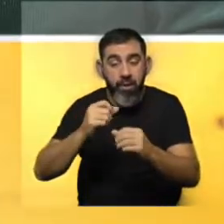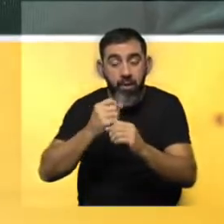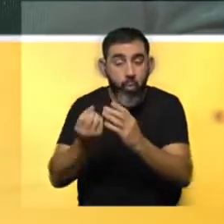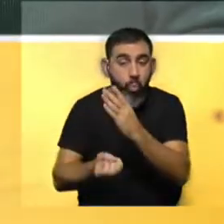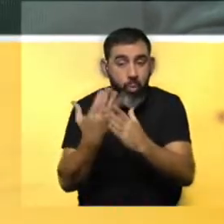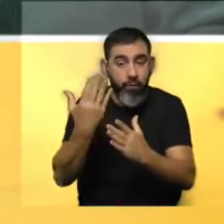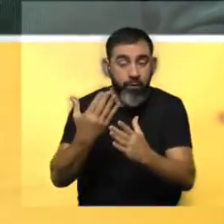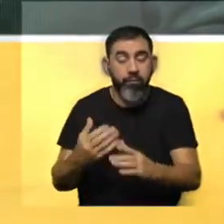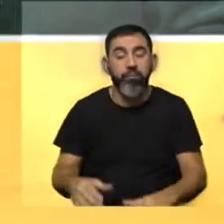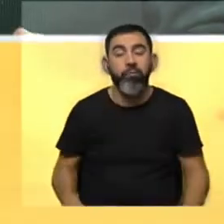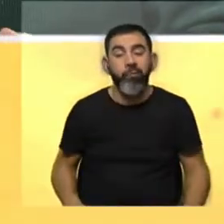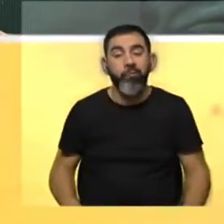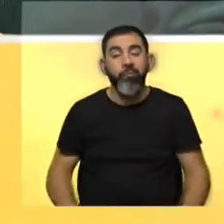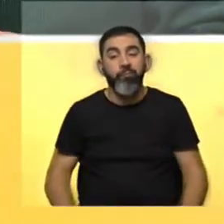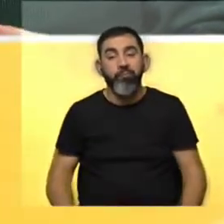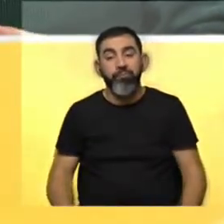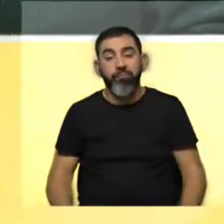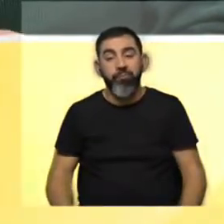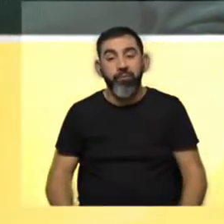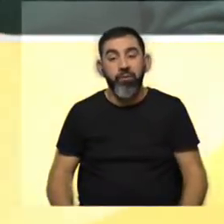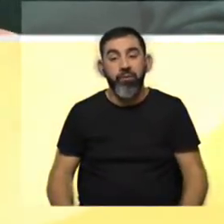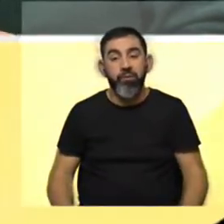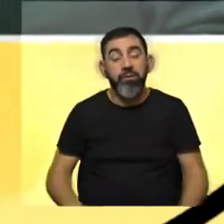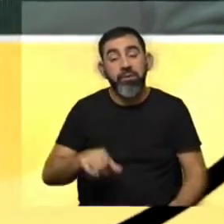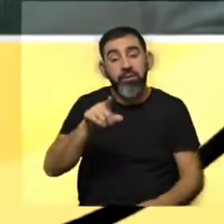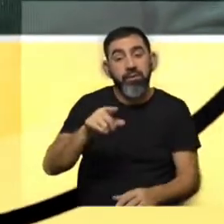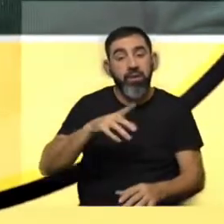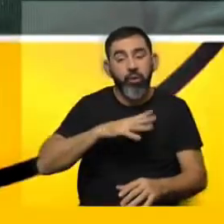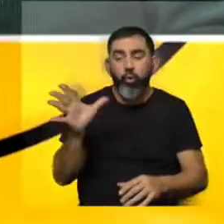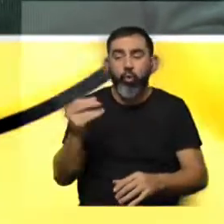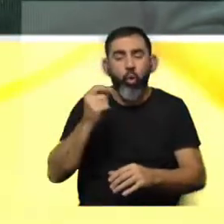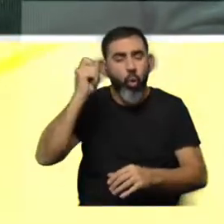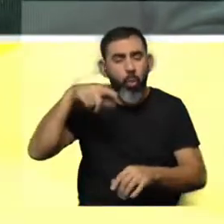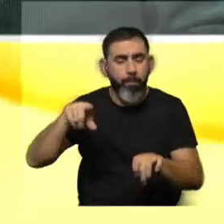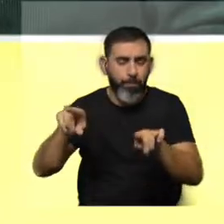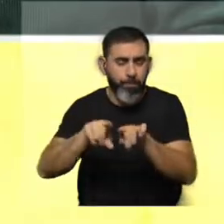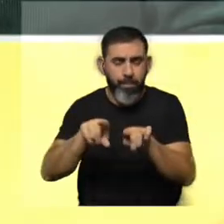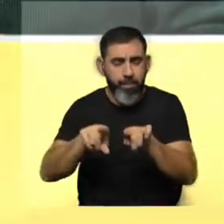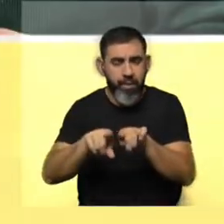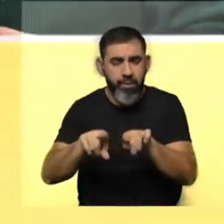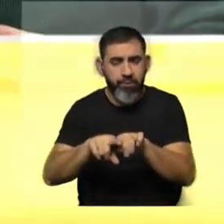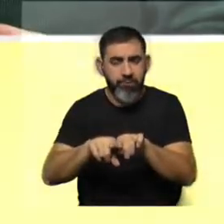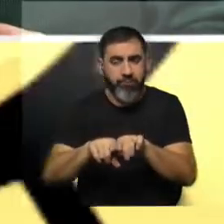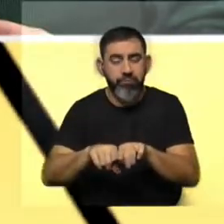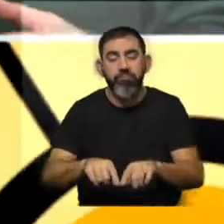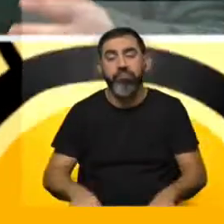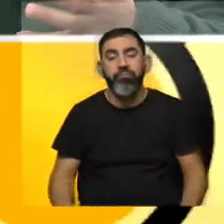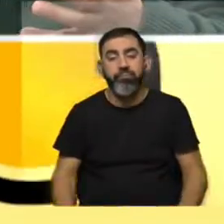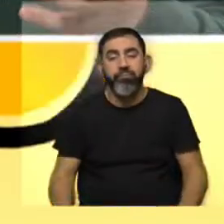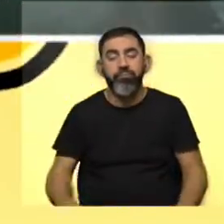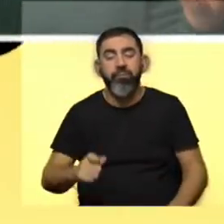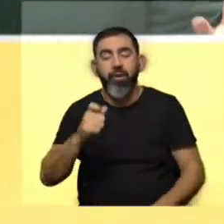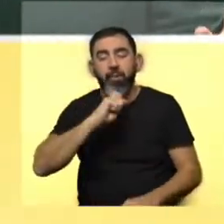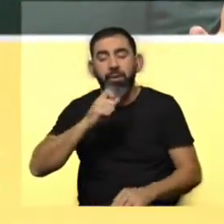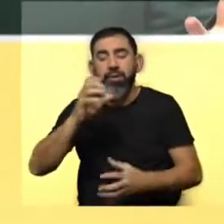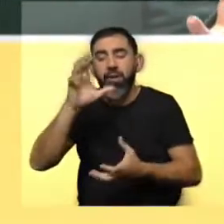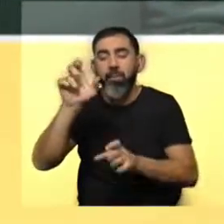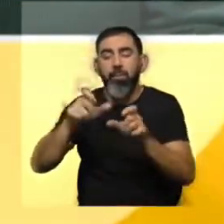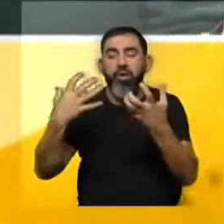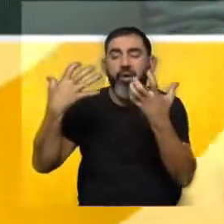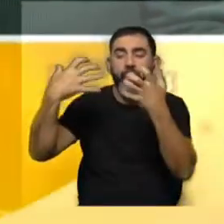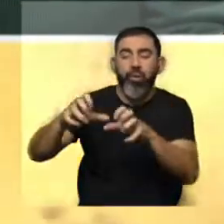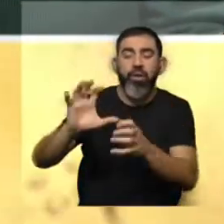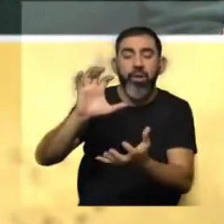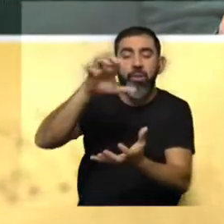potabilizadora adicional o esa fuente adicional, porque ahí creo que hay unanimidad. No es cierto que hay gente que se opone a tener